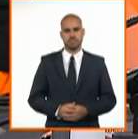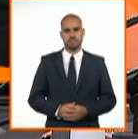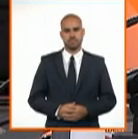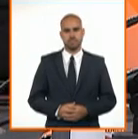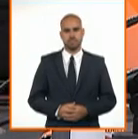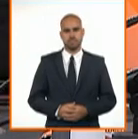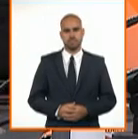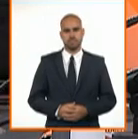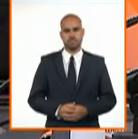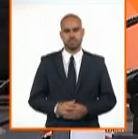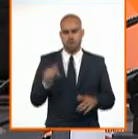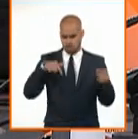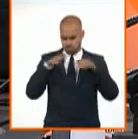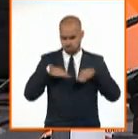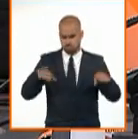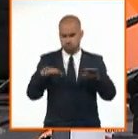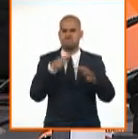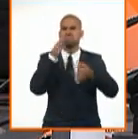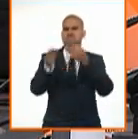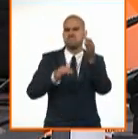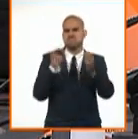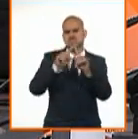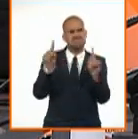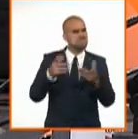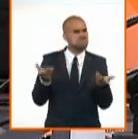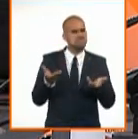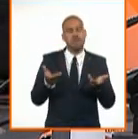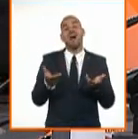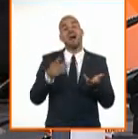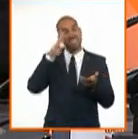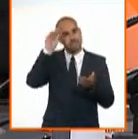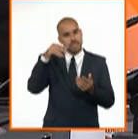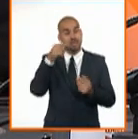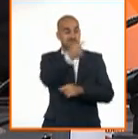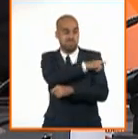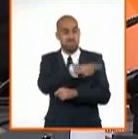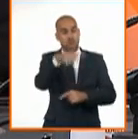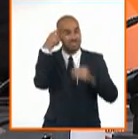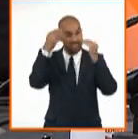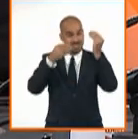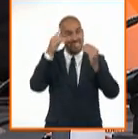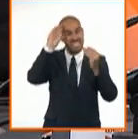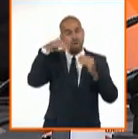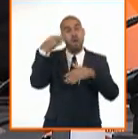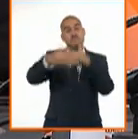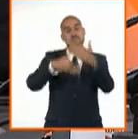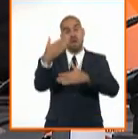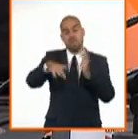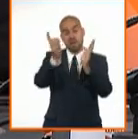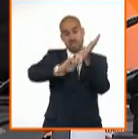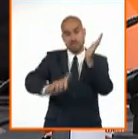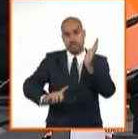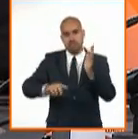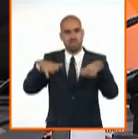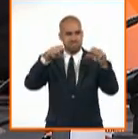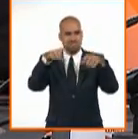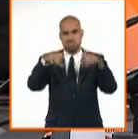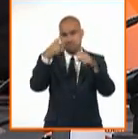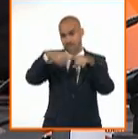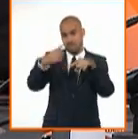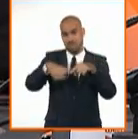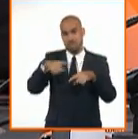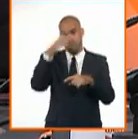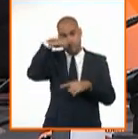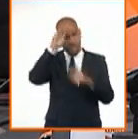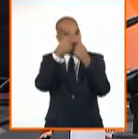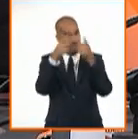principal preocupación de nuestro pueblo en estos momentos la situación del sistema eléctrico nacional que se ha venido enfrentando en las